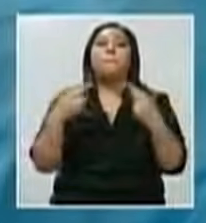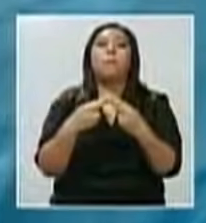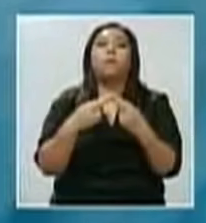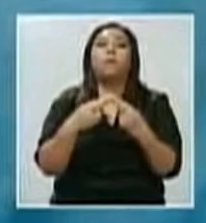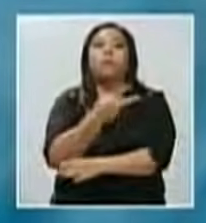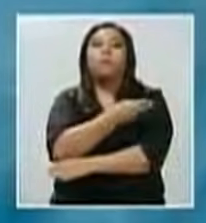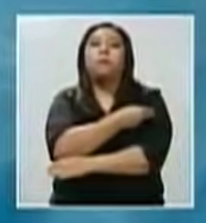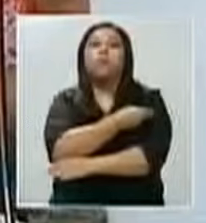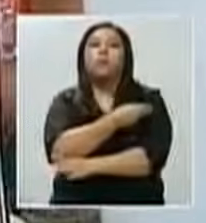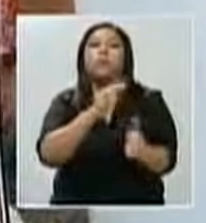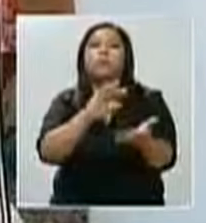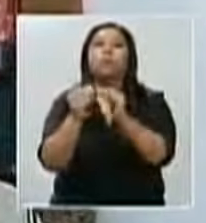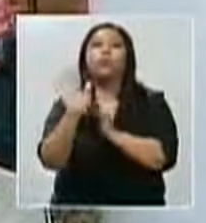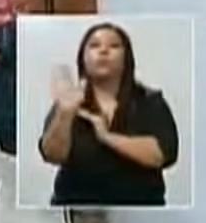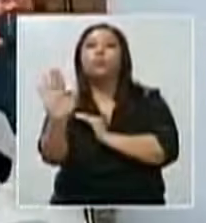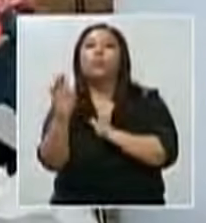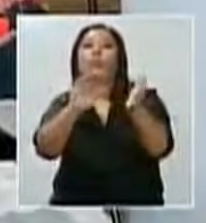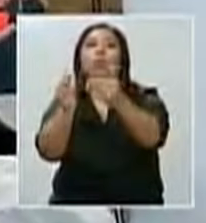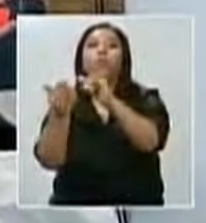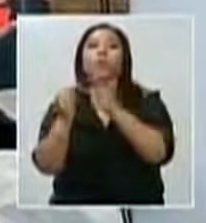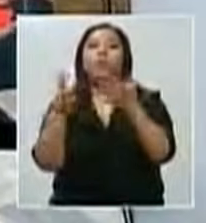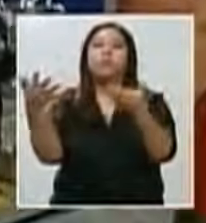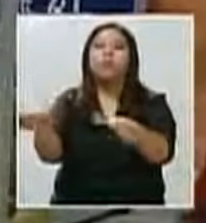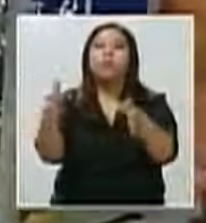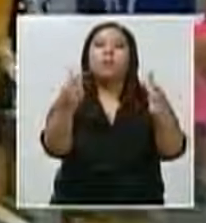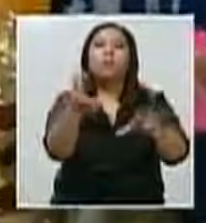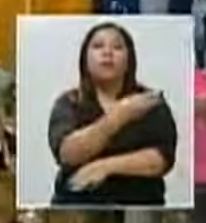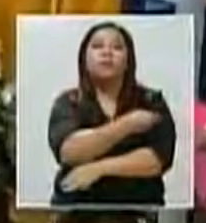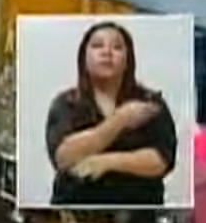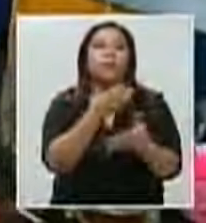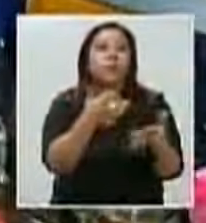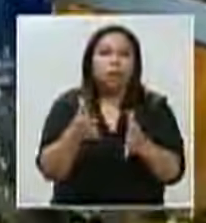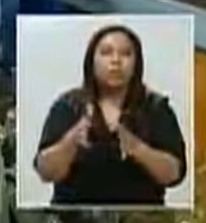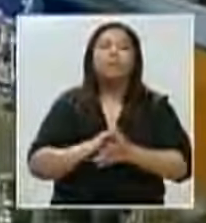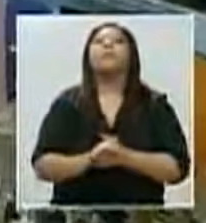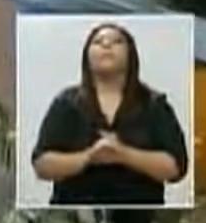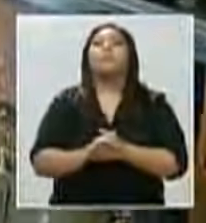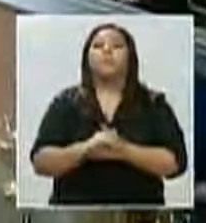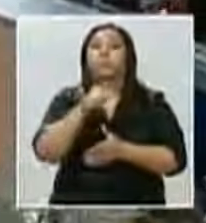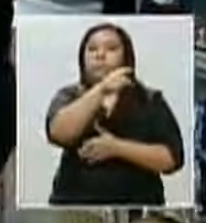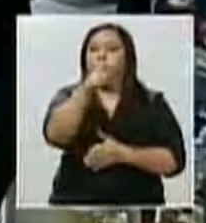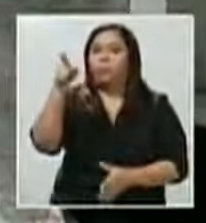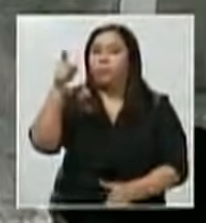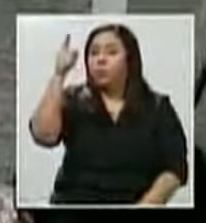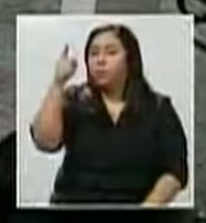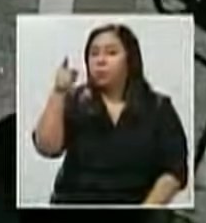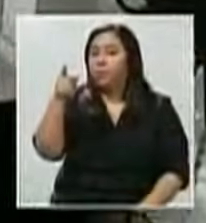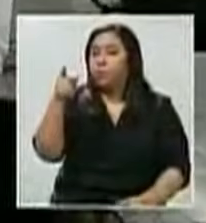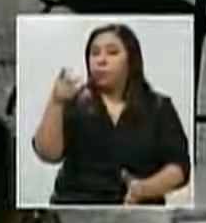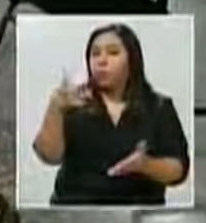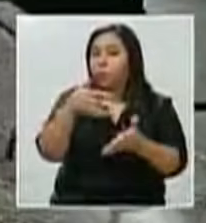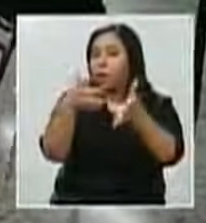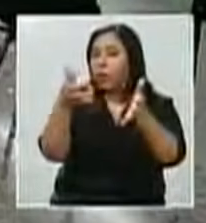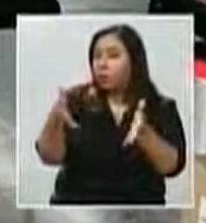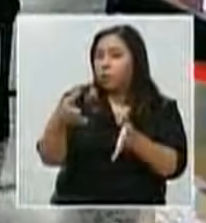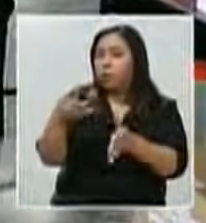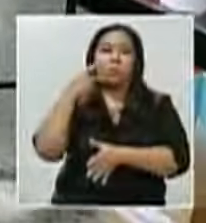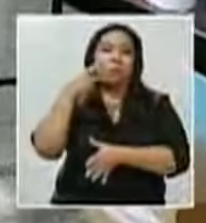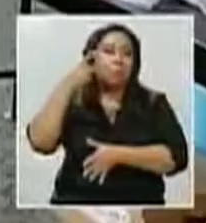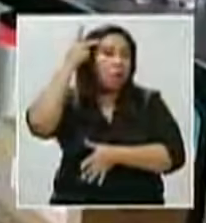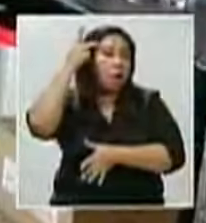esas comunidades para que la comunidad educativa tenga toda la información necesaria al momento de tomar